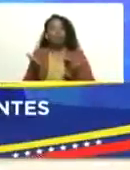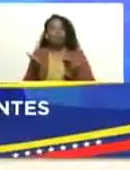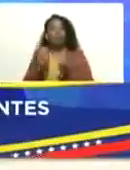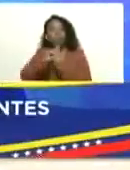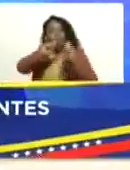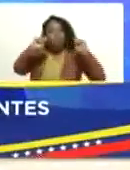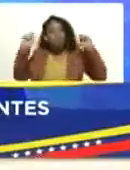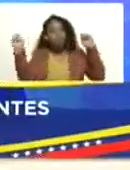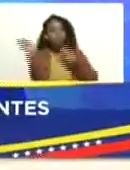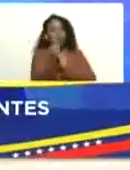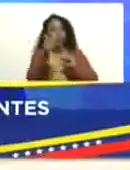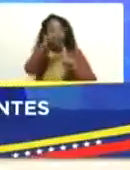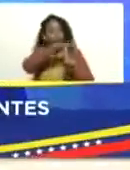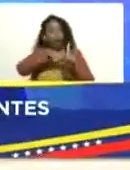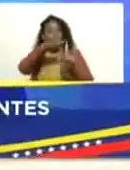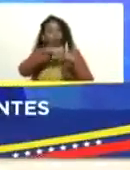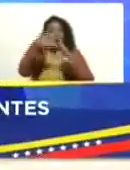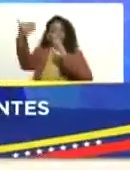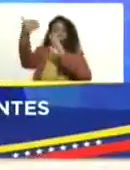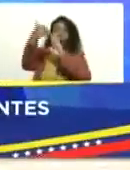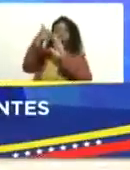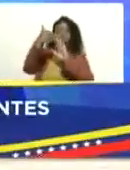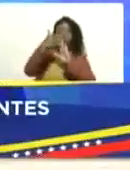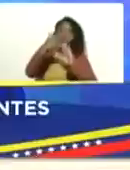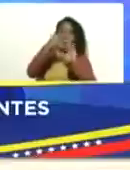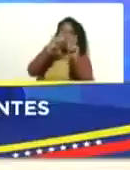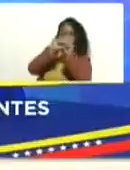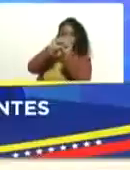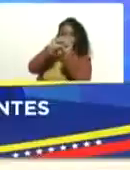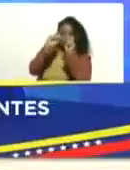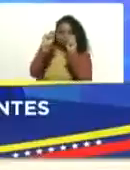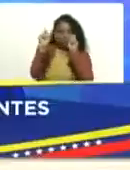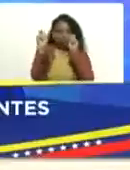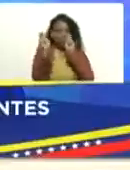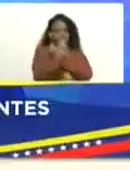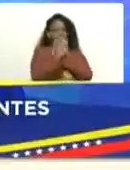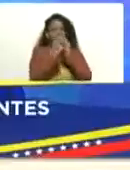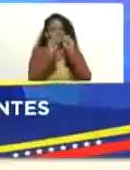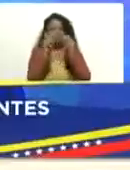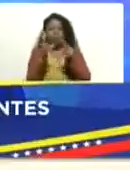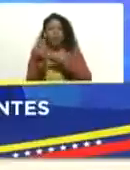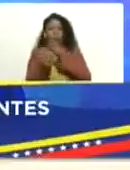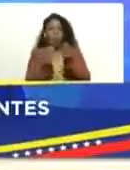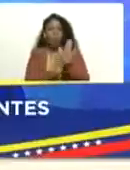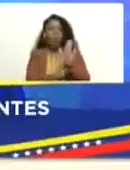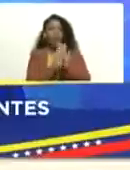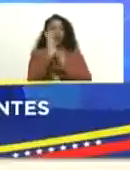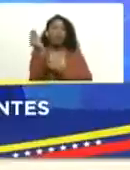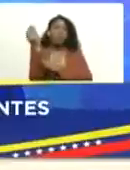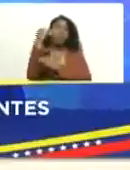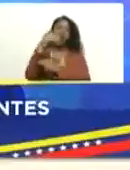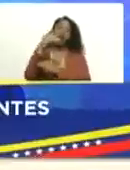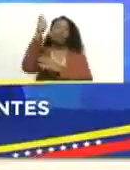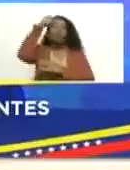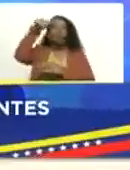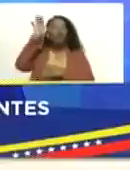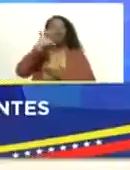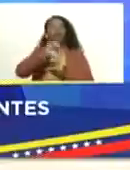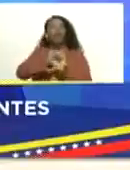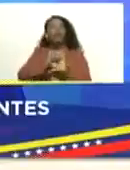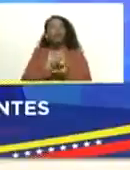convertir a las amenazas y las agresiones a oportunidades, y se ha generado muchas oportunidades para el pueblo iraní.